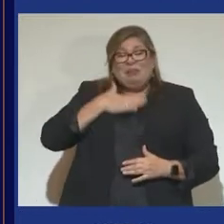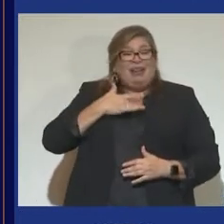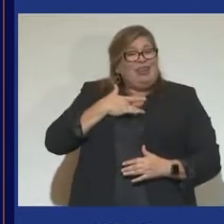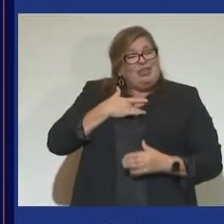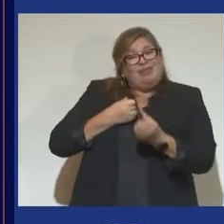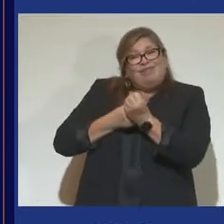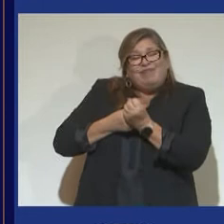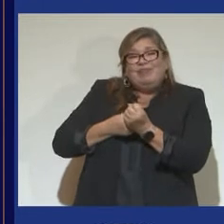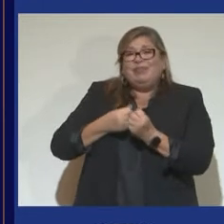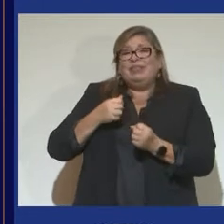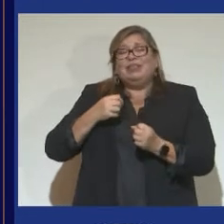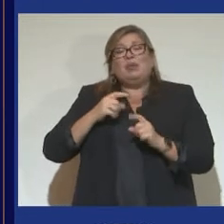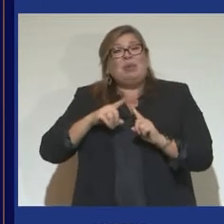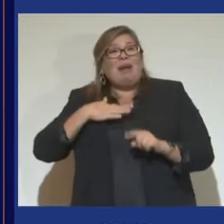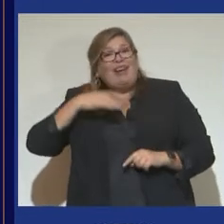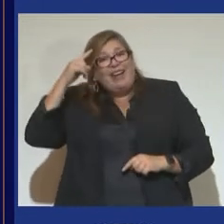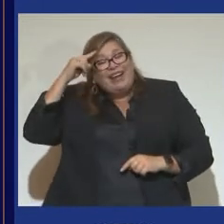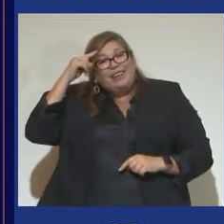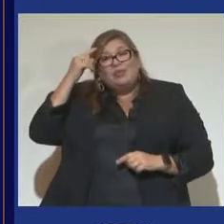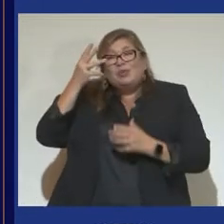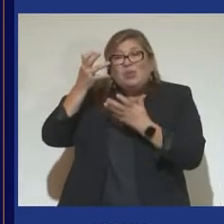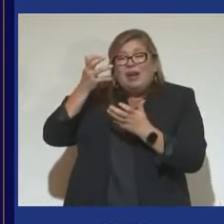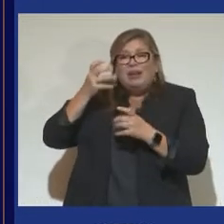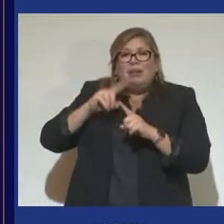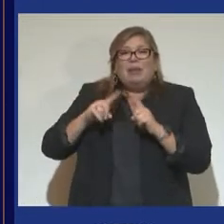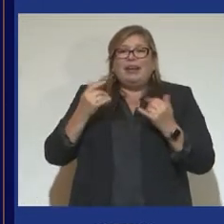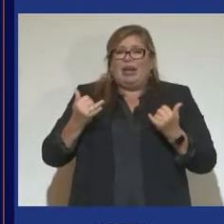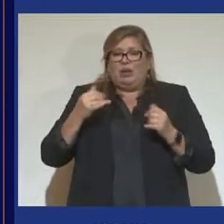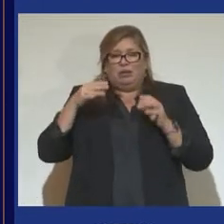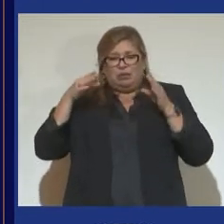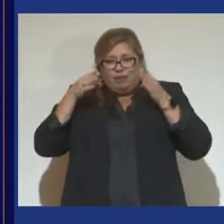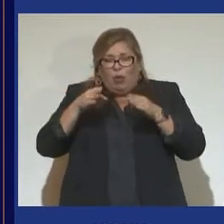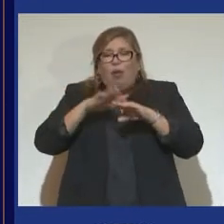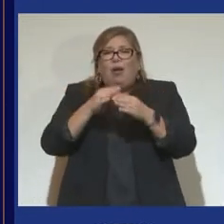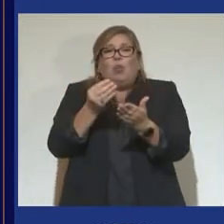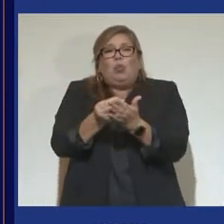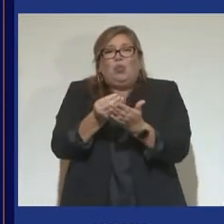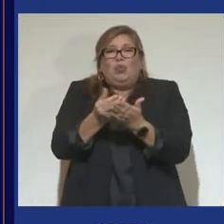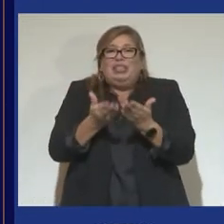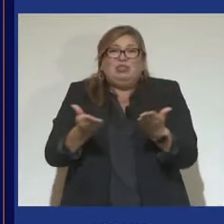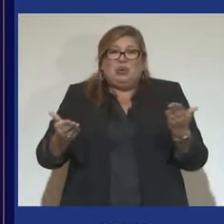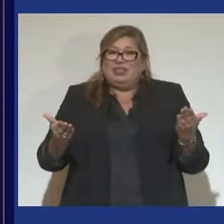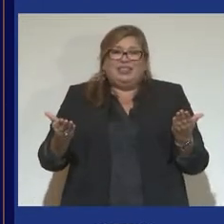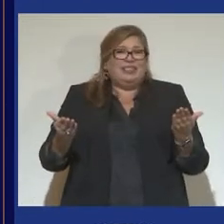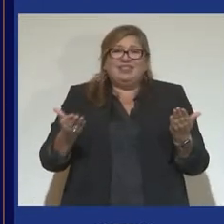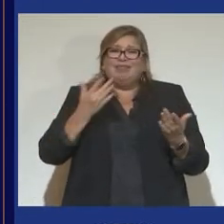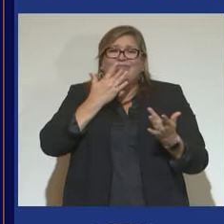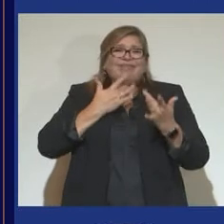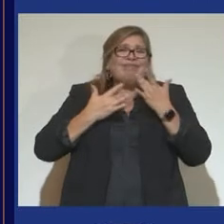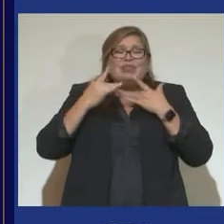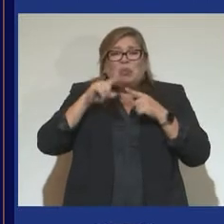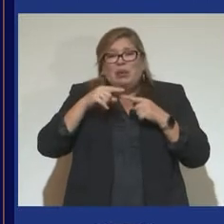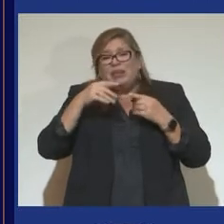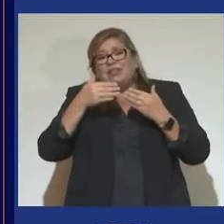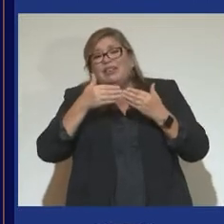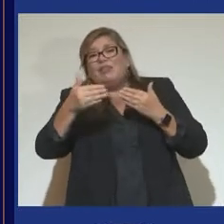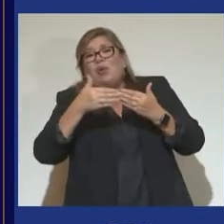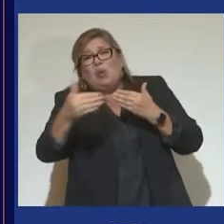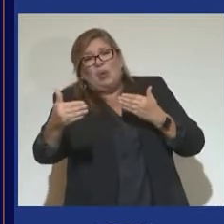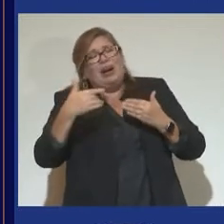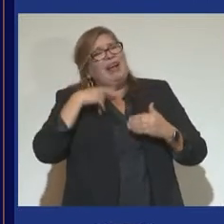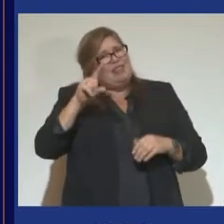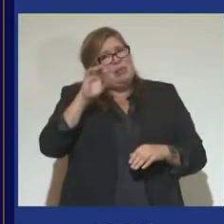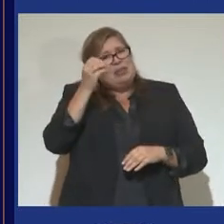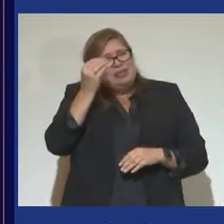dónde está mi corazón saben dónde está mi cabeza pero ahora cursos son escasos cuando uno mira hacia adelante